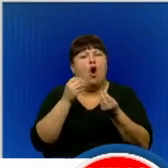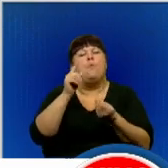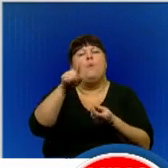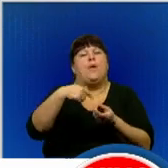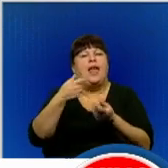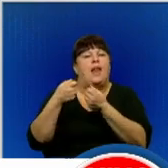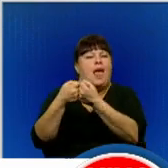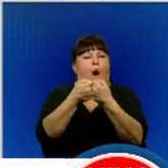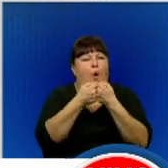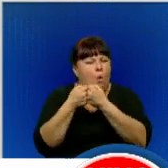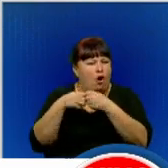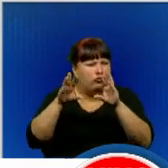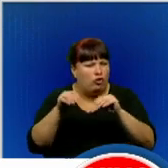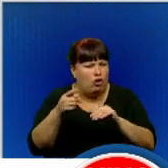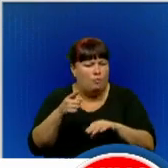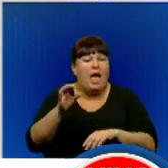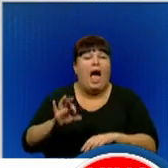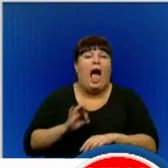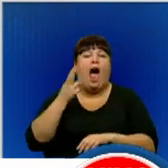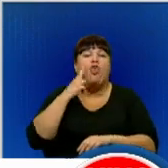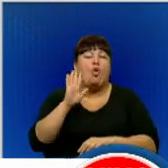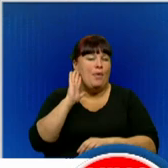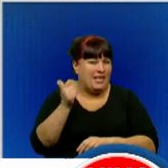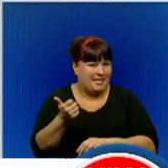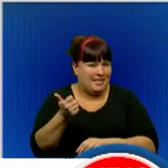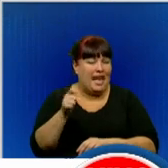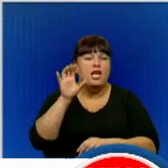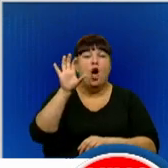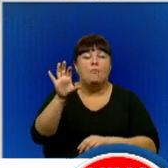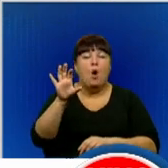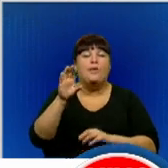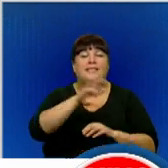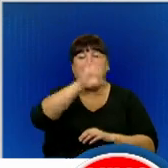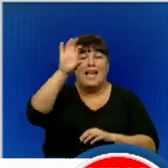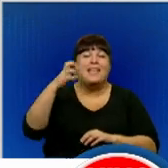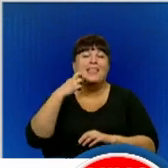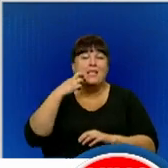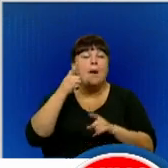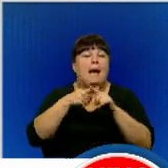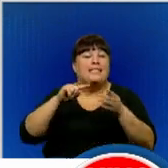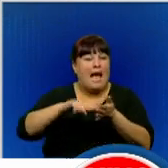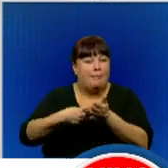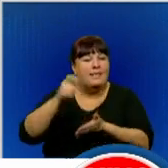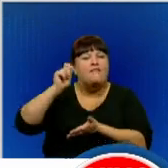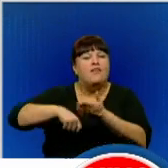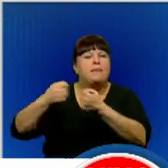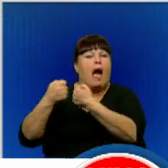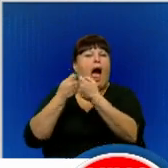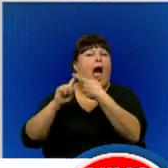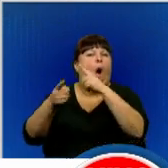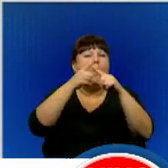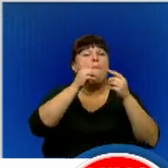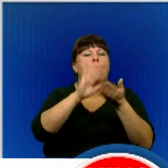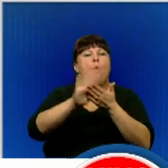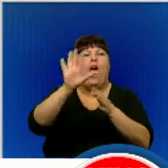este consenso en el año 2016 la provincia 19 provincia mascaba firman un acuerdo para un nuevo